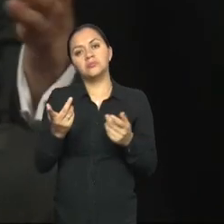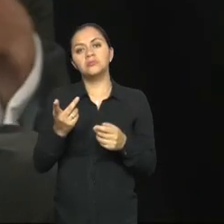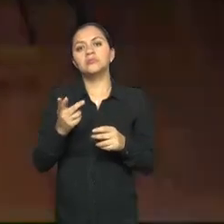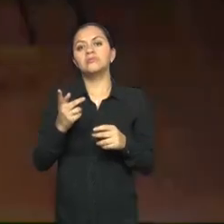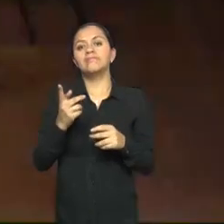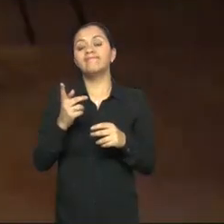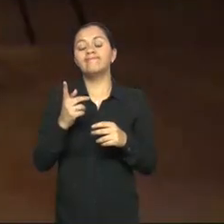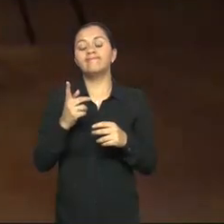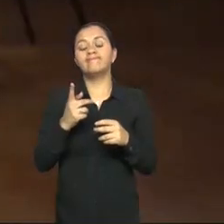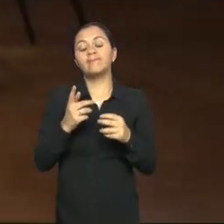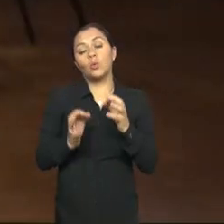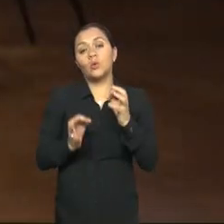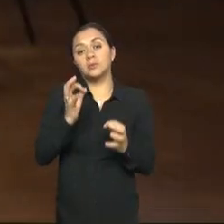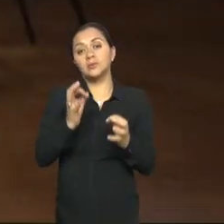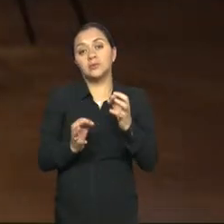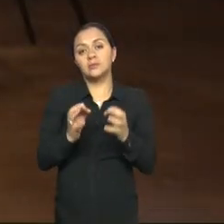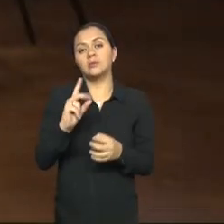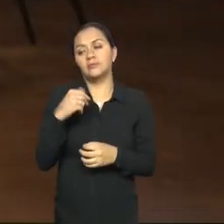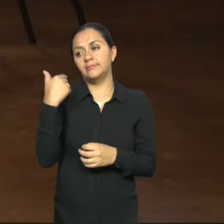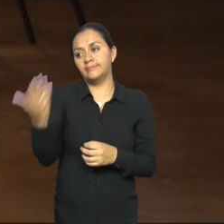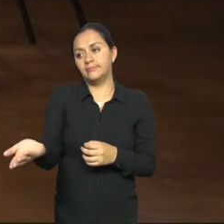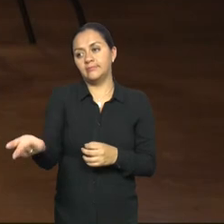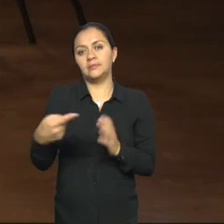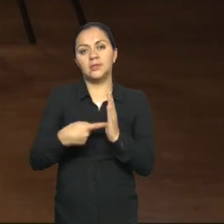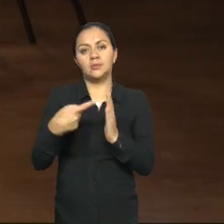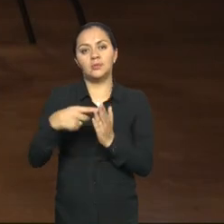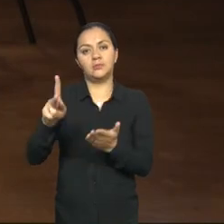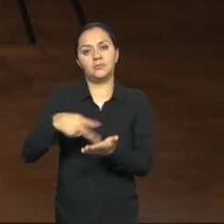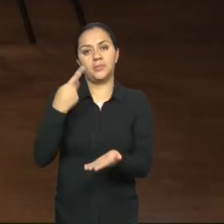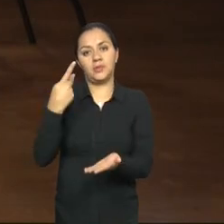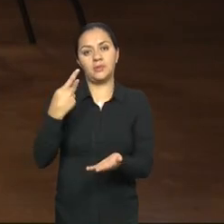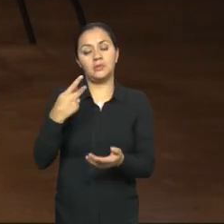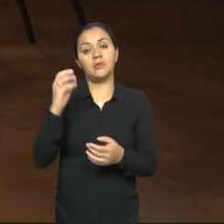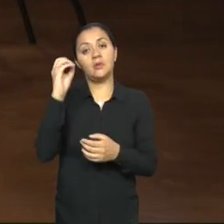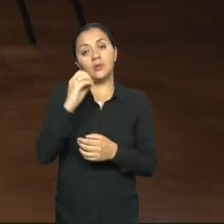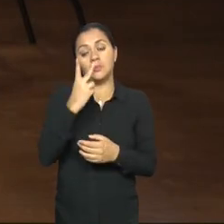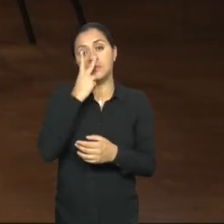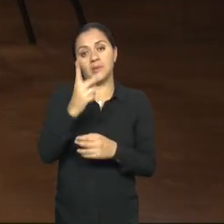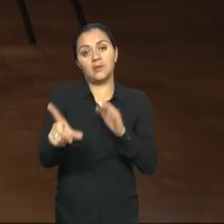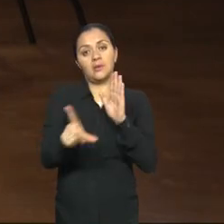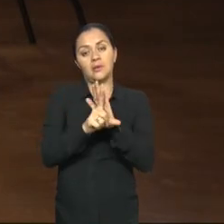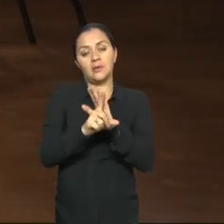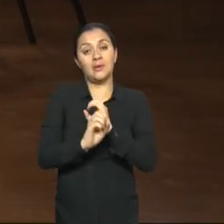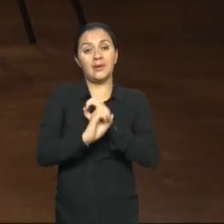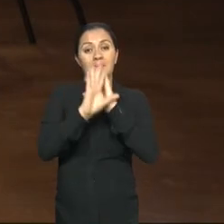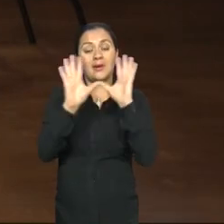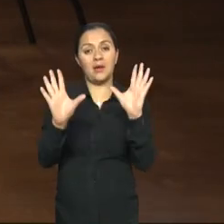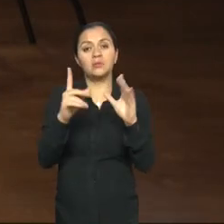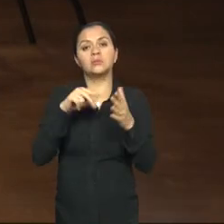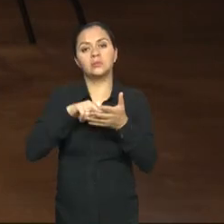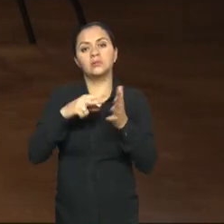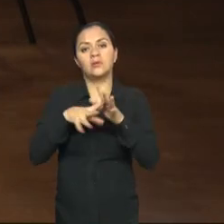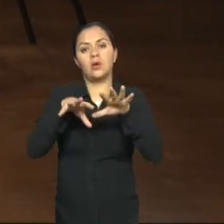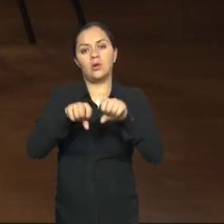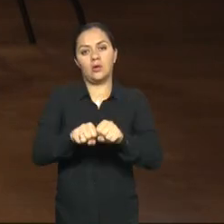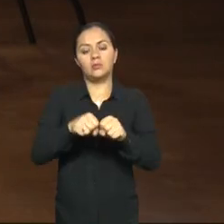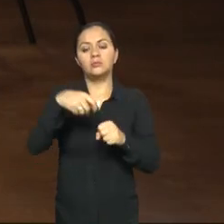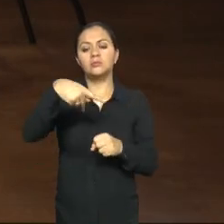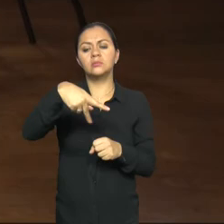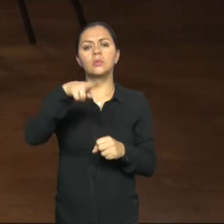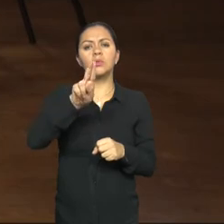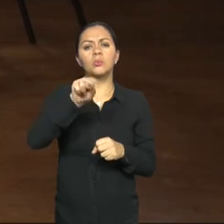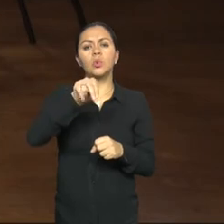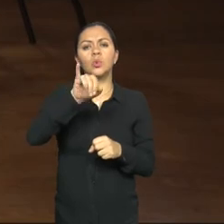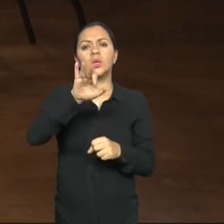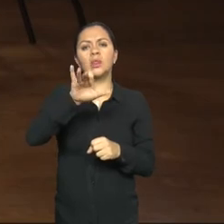punitivos hasta coercitivos y pueden ir inclusive hasta lo que está penado por la punitivo? Ley, porque es invasión. Punitivo, sancionado